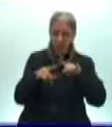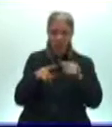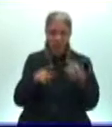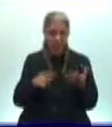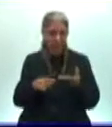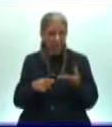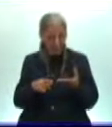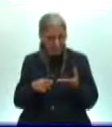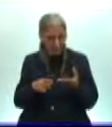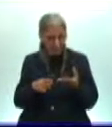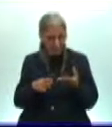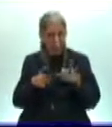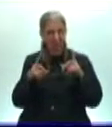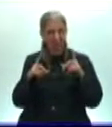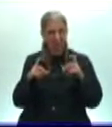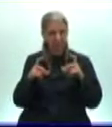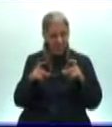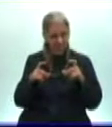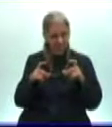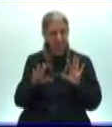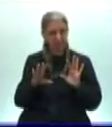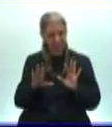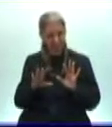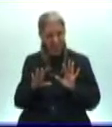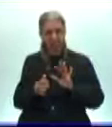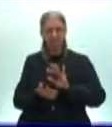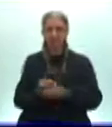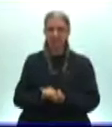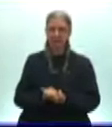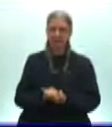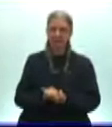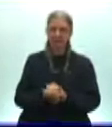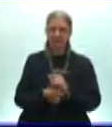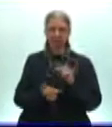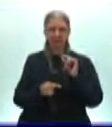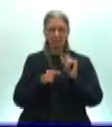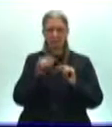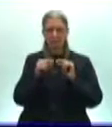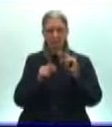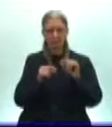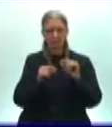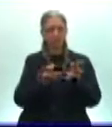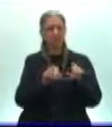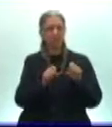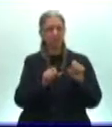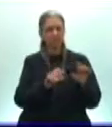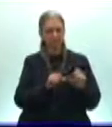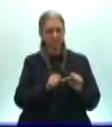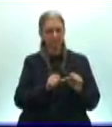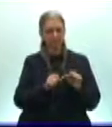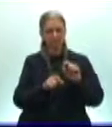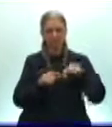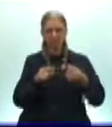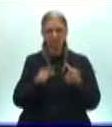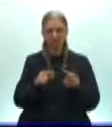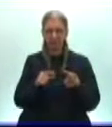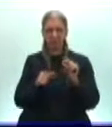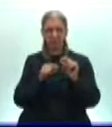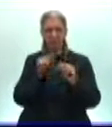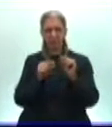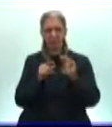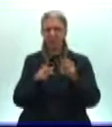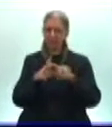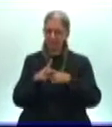copiarlo ahora, no les voy a dar mucho tiempo, porque los vamos a ir retomando en la medida en que se vayan